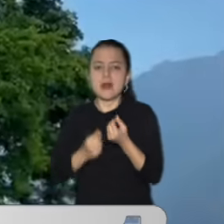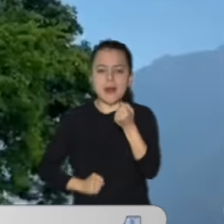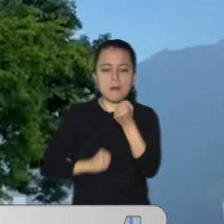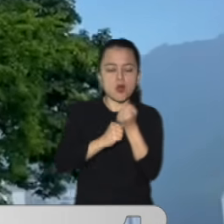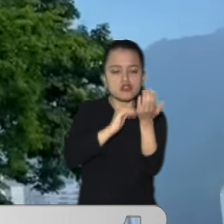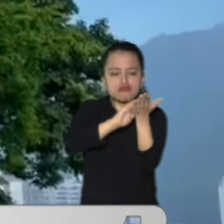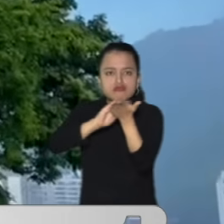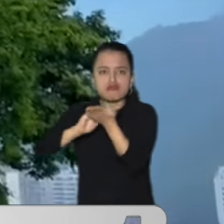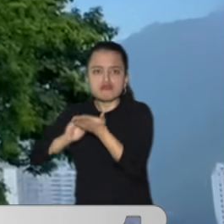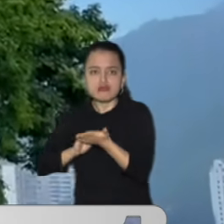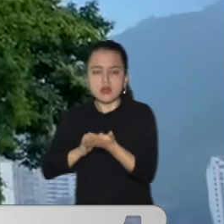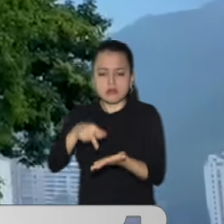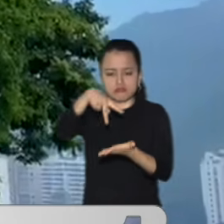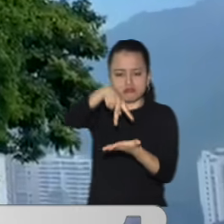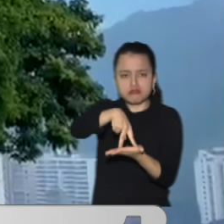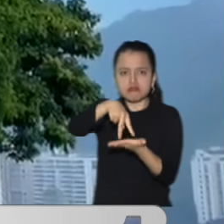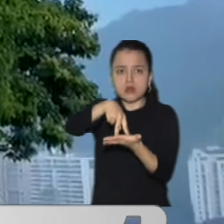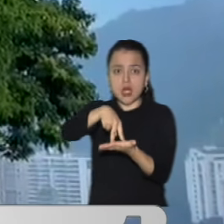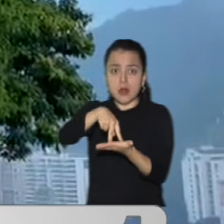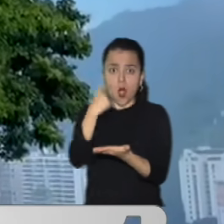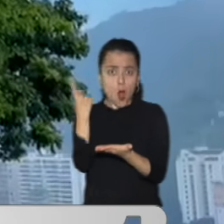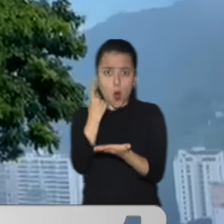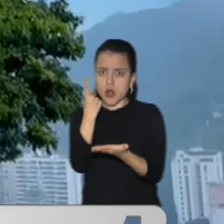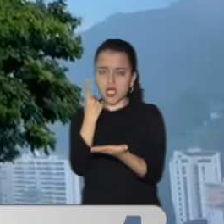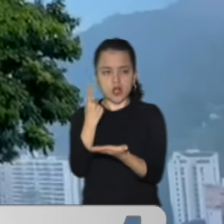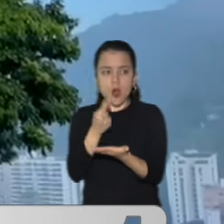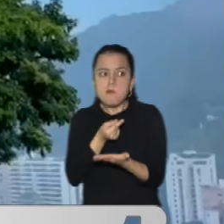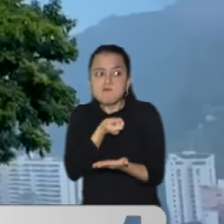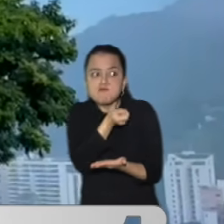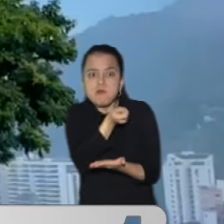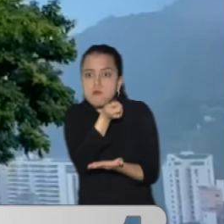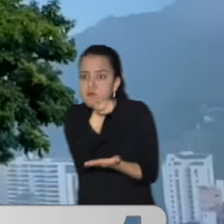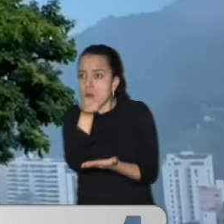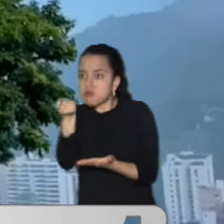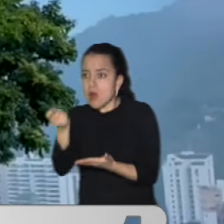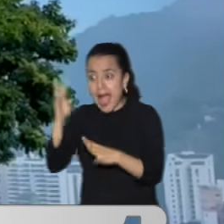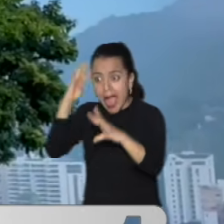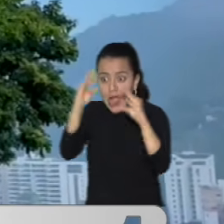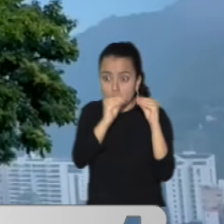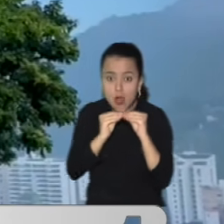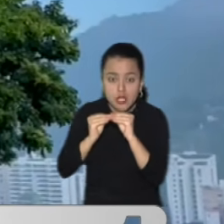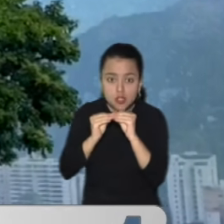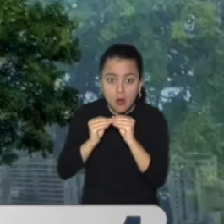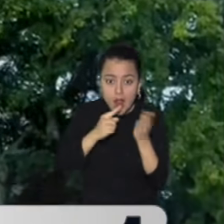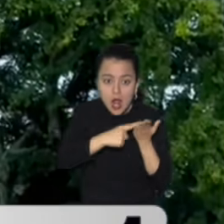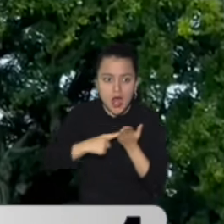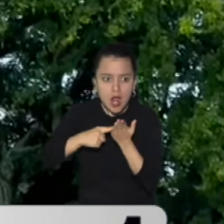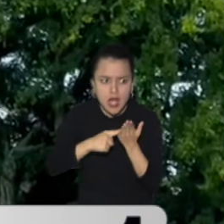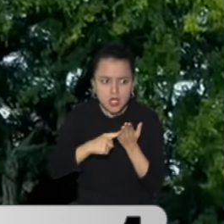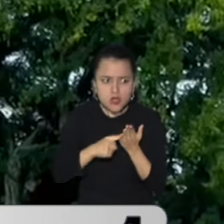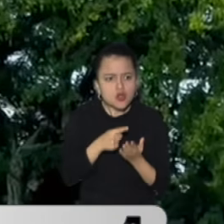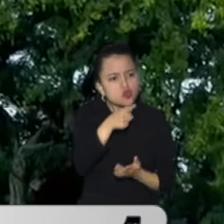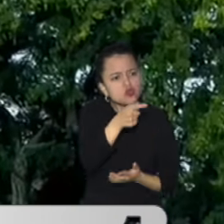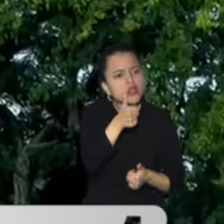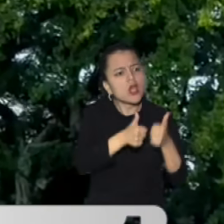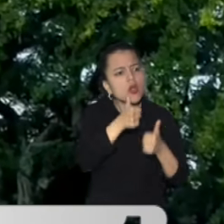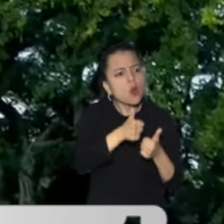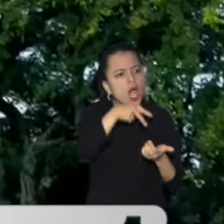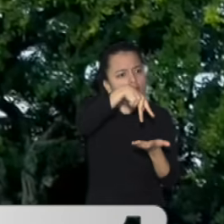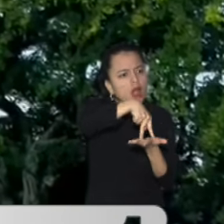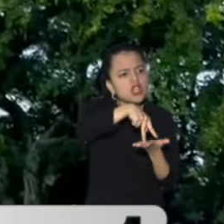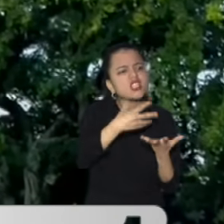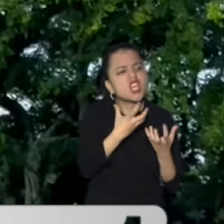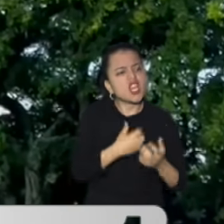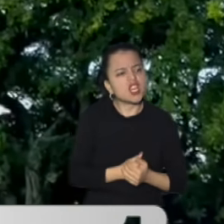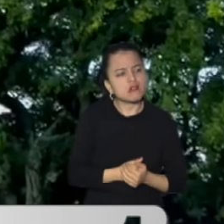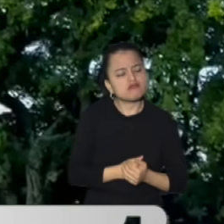habrá otras esculturas que serán concertadas con las comunidades como raizales e indígenas. Esta